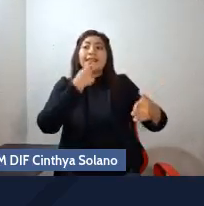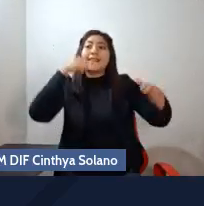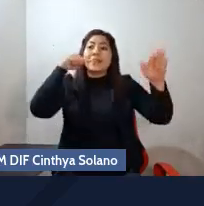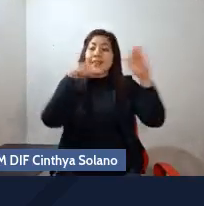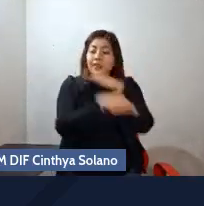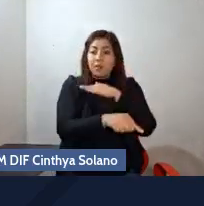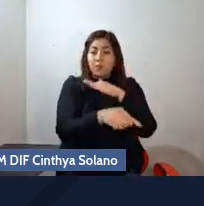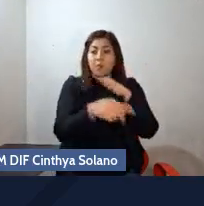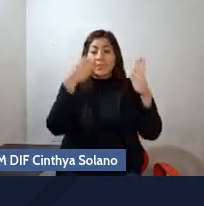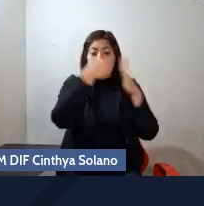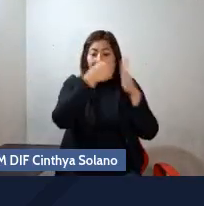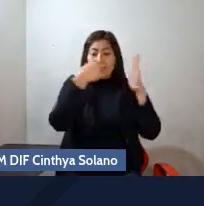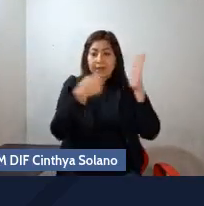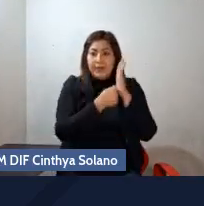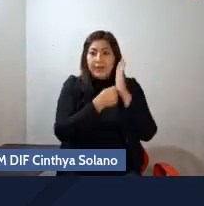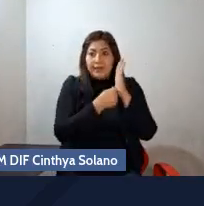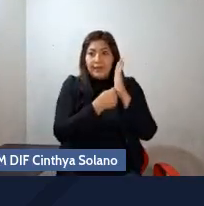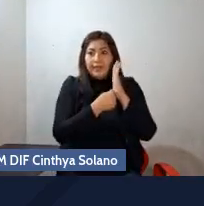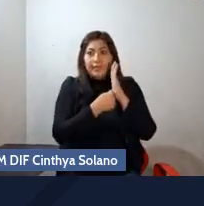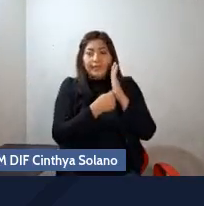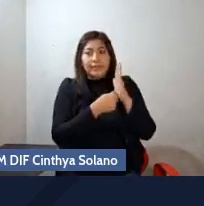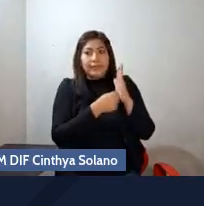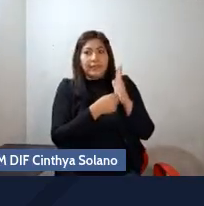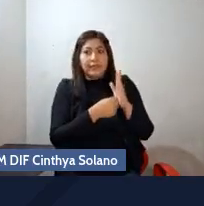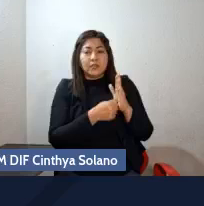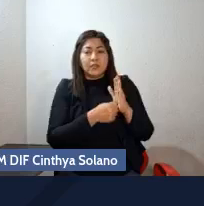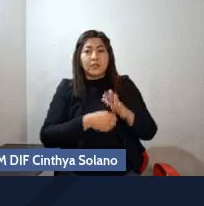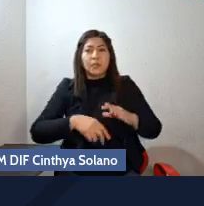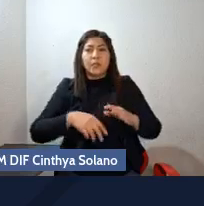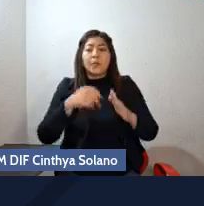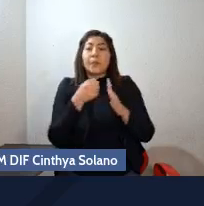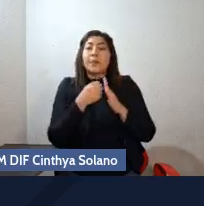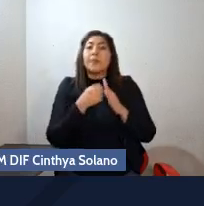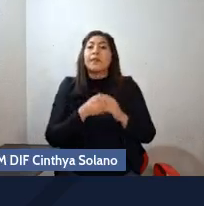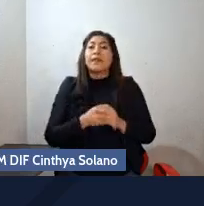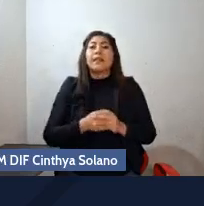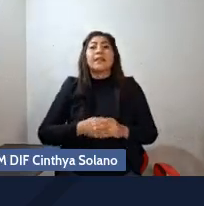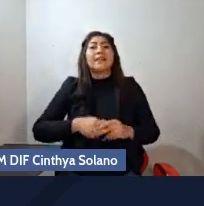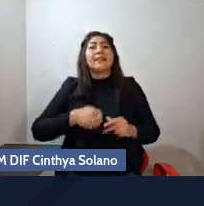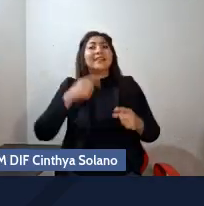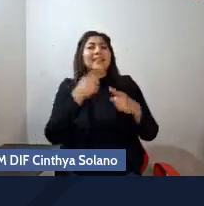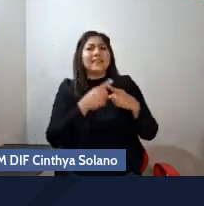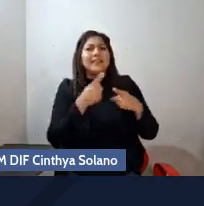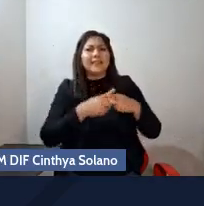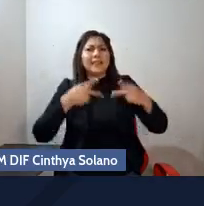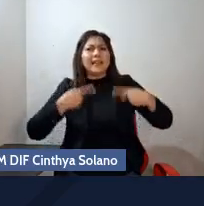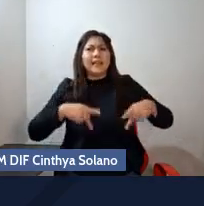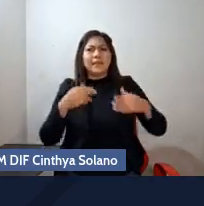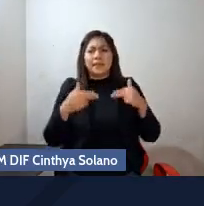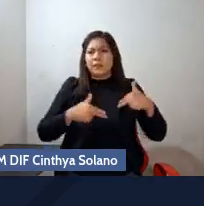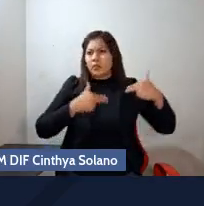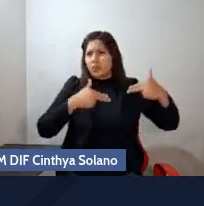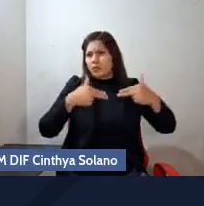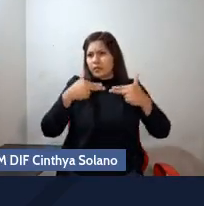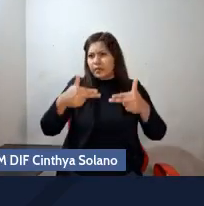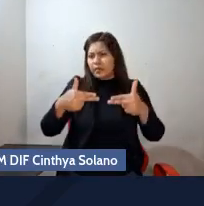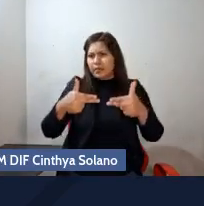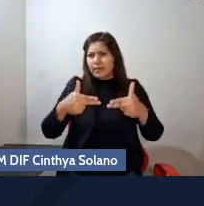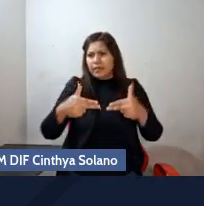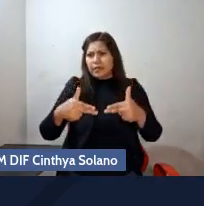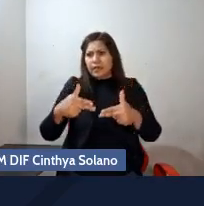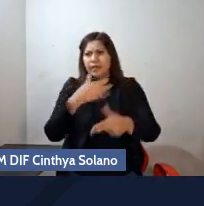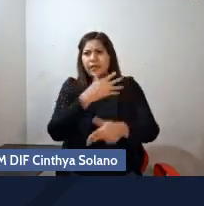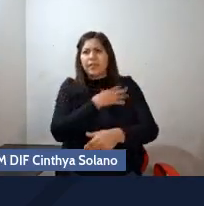testamentaria, que es la sucesión legítima, que lo tienen que hacer sus ascendientes, descendientes o familiares en línea